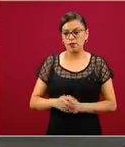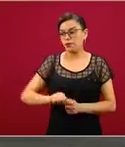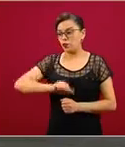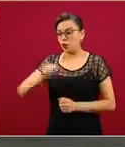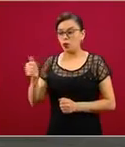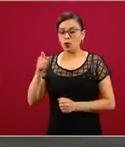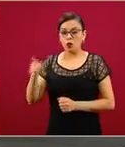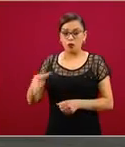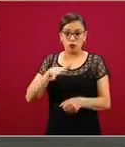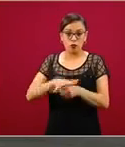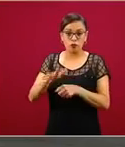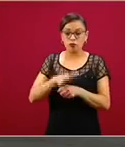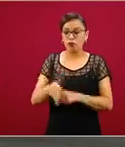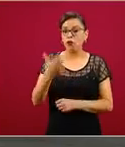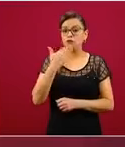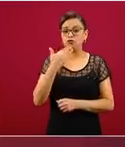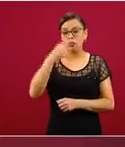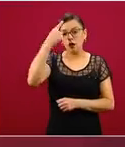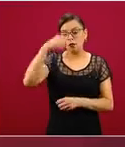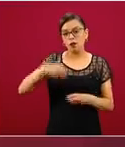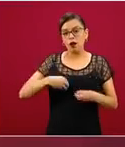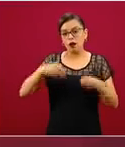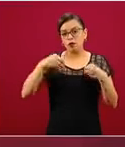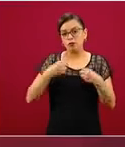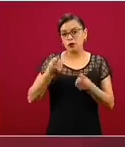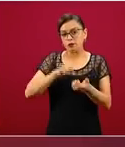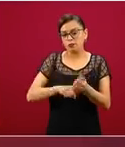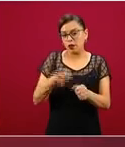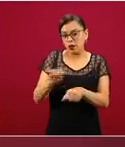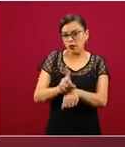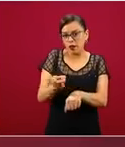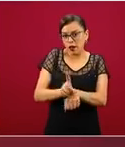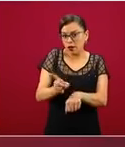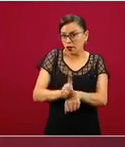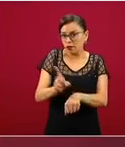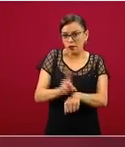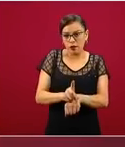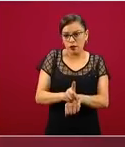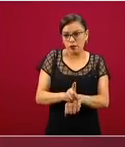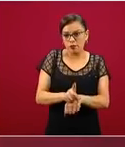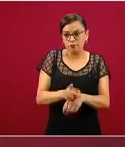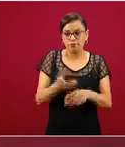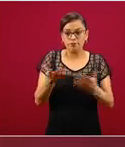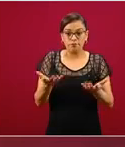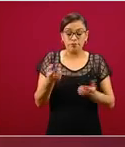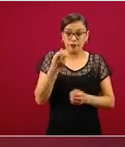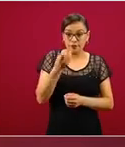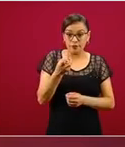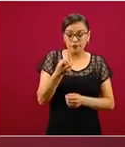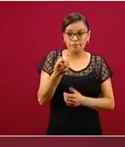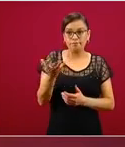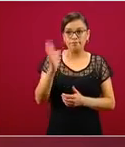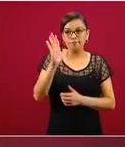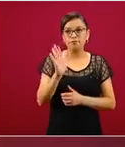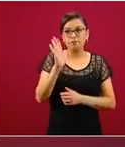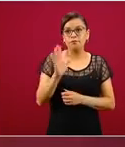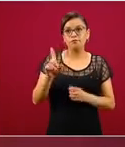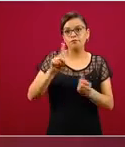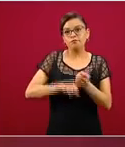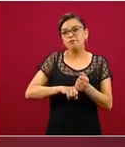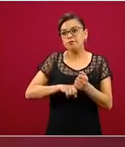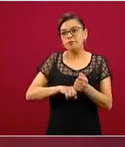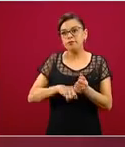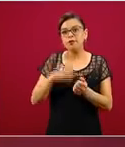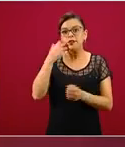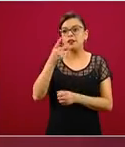siquiera suficiente para la subsistencia diaria, que es como se define el límite de la pobreza